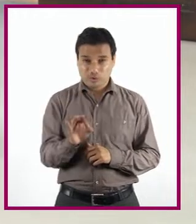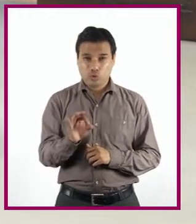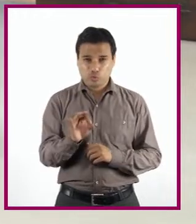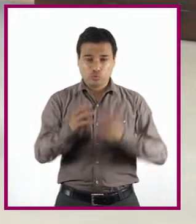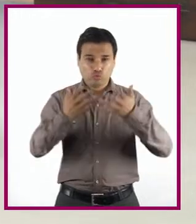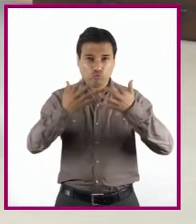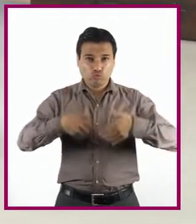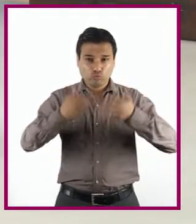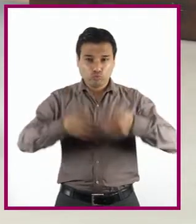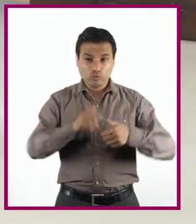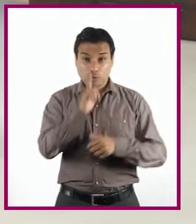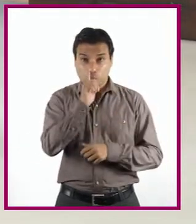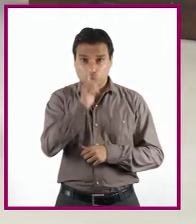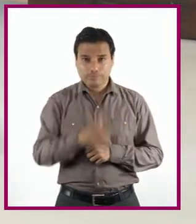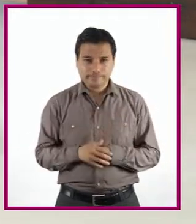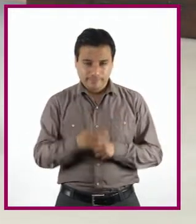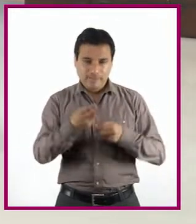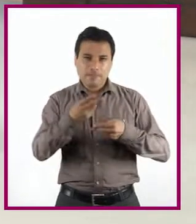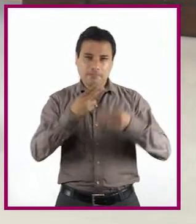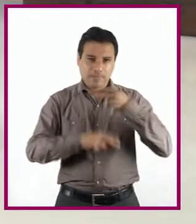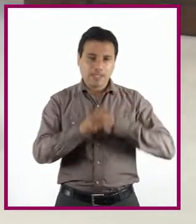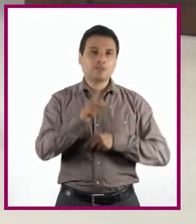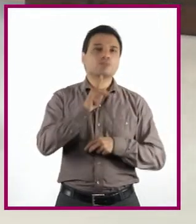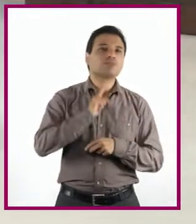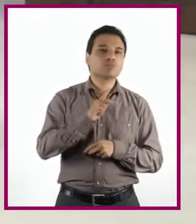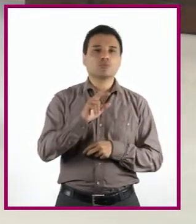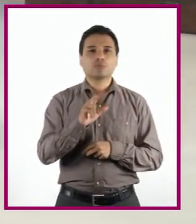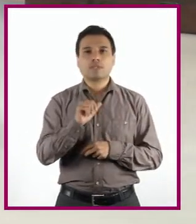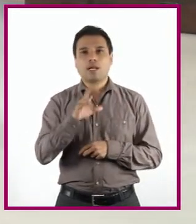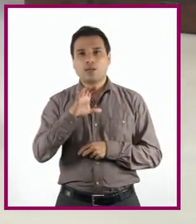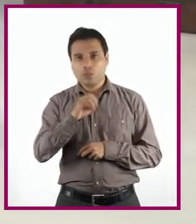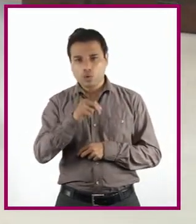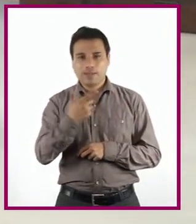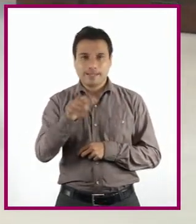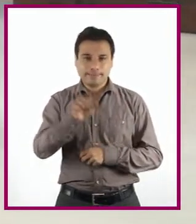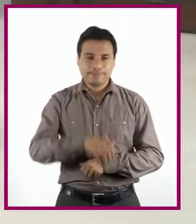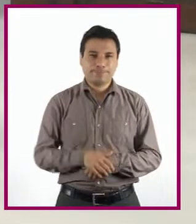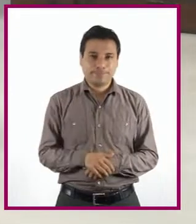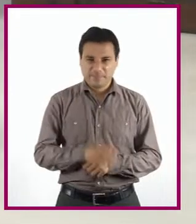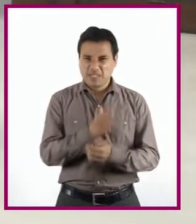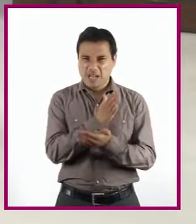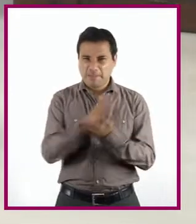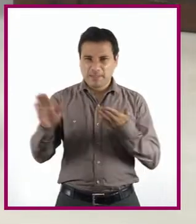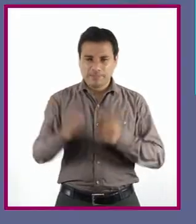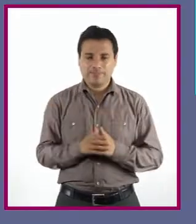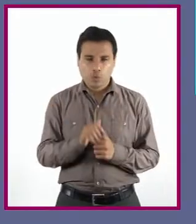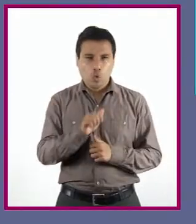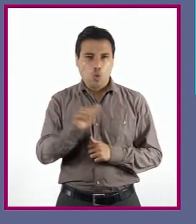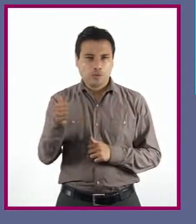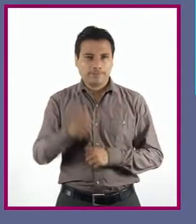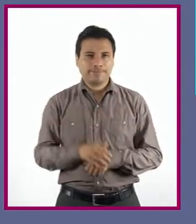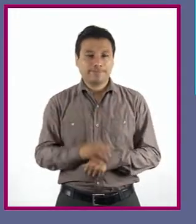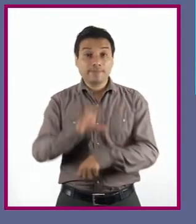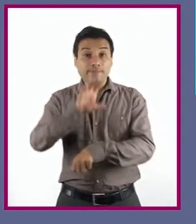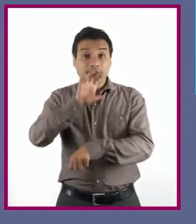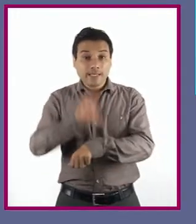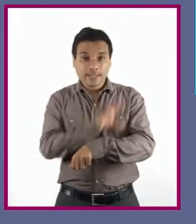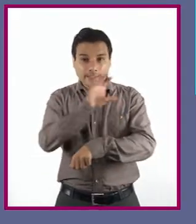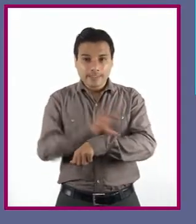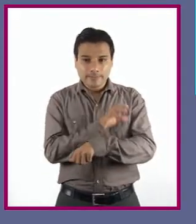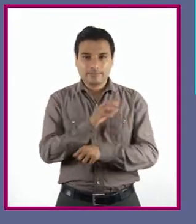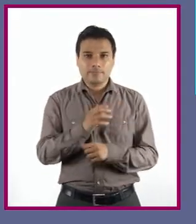producción energética proviene de estos combustibles. Por otro lado, tenemos las fuentes de